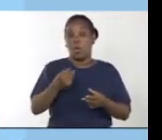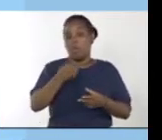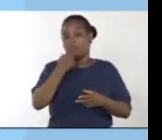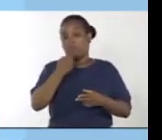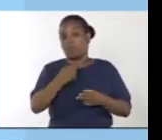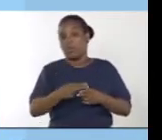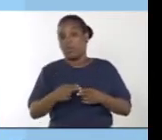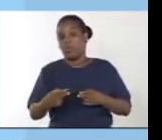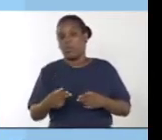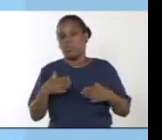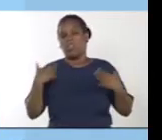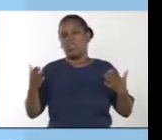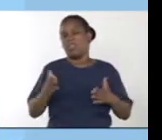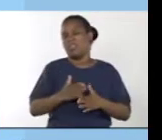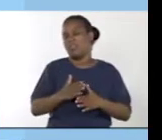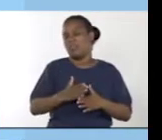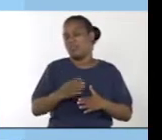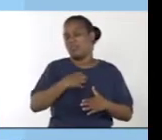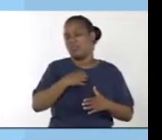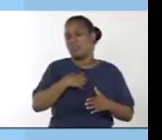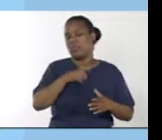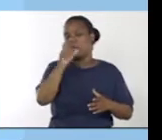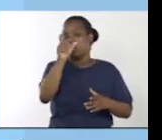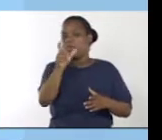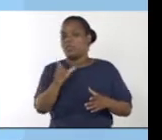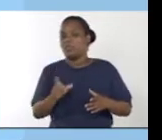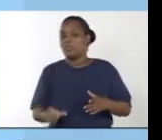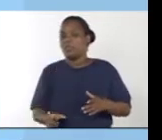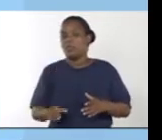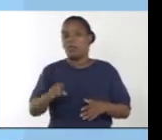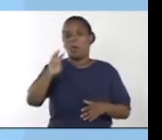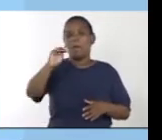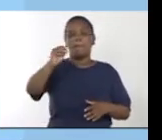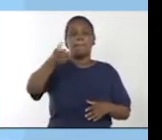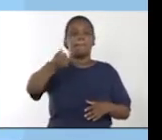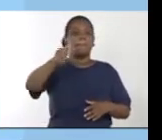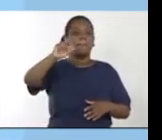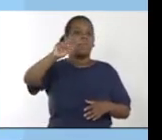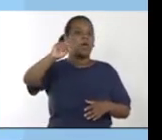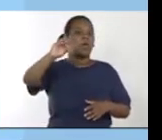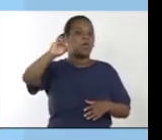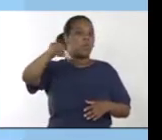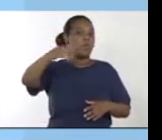anécdotas. ¿Qué significado tendrá en el texto la palabra manojo?